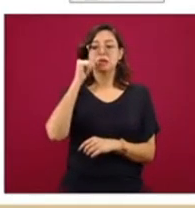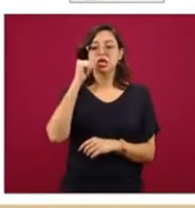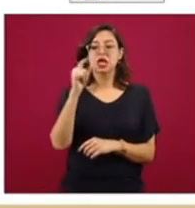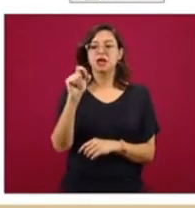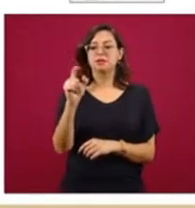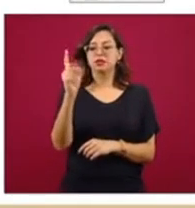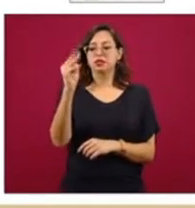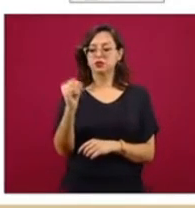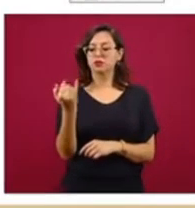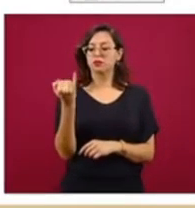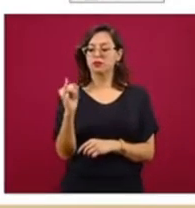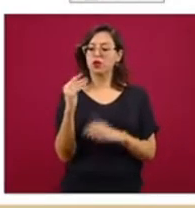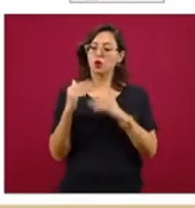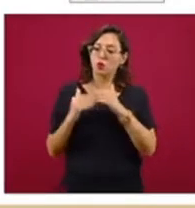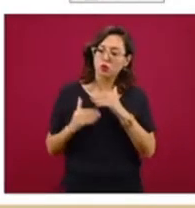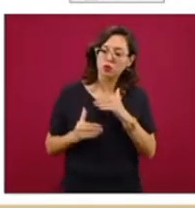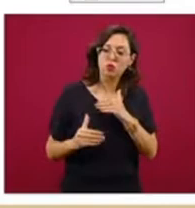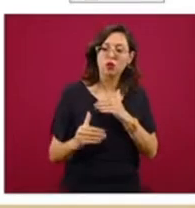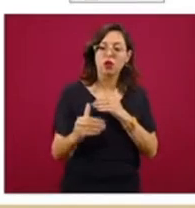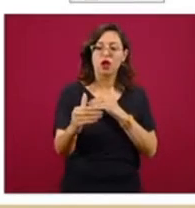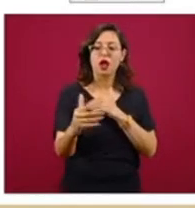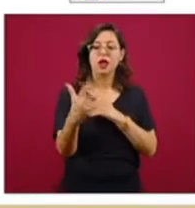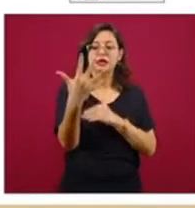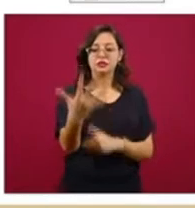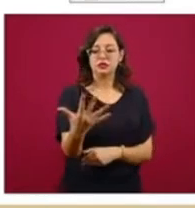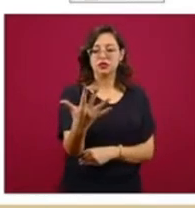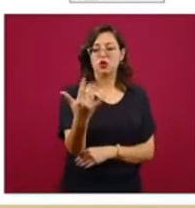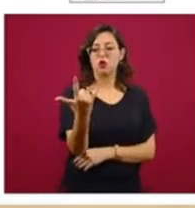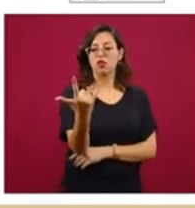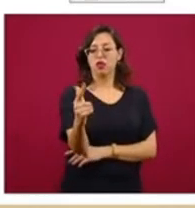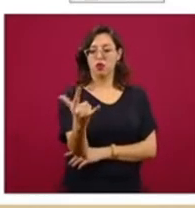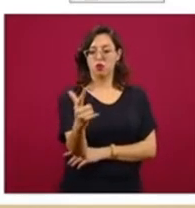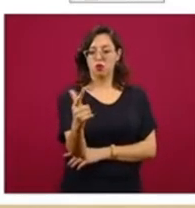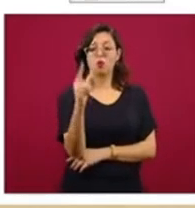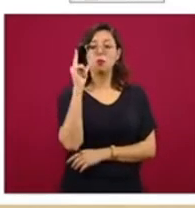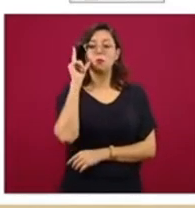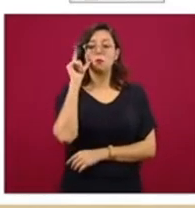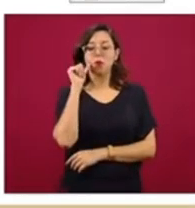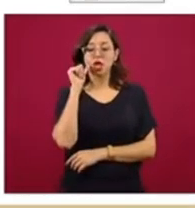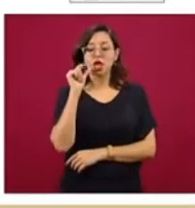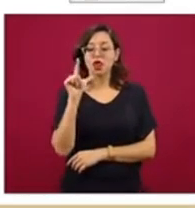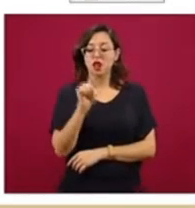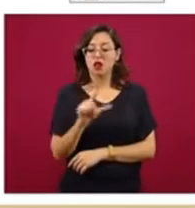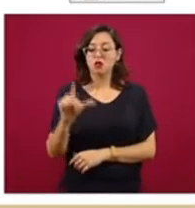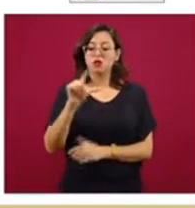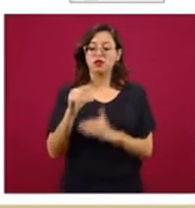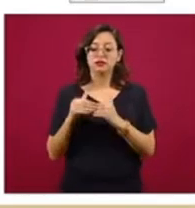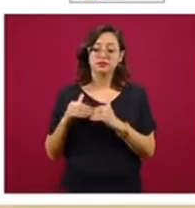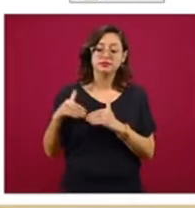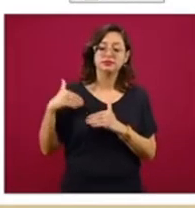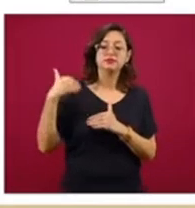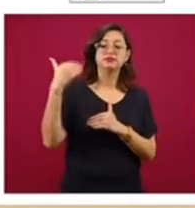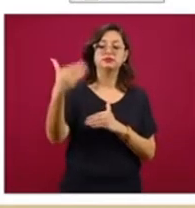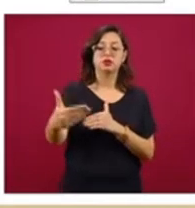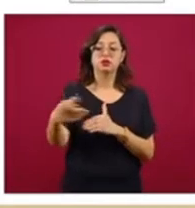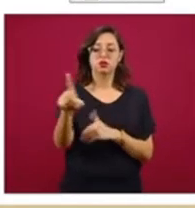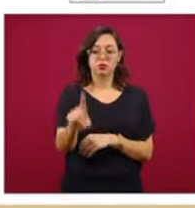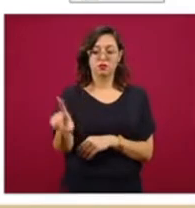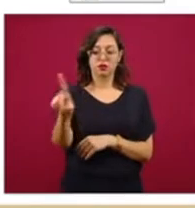del 29 de junio al 5 de julio, es decir, desde mañana lunes y hasta el próximo